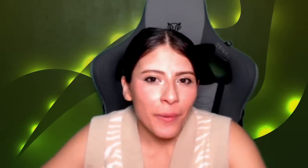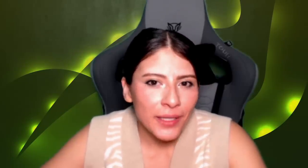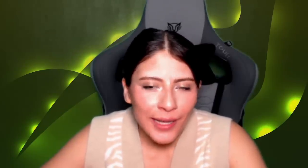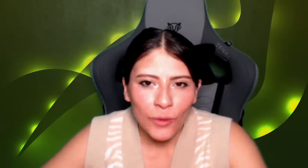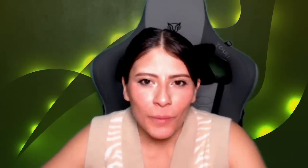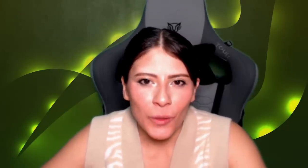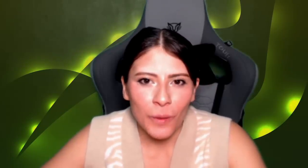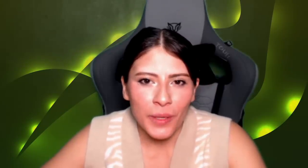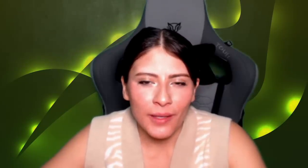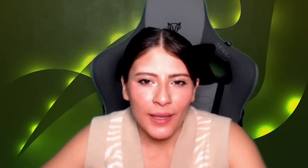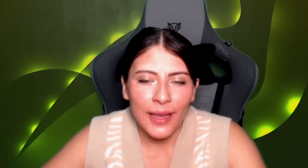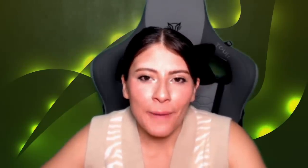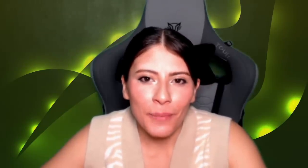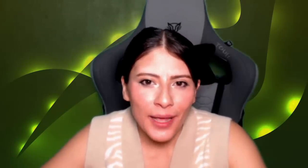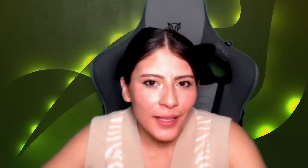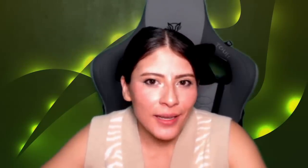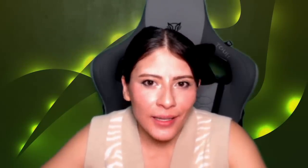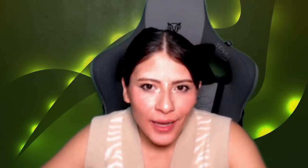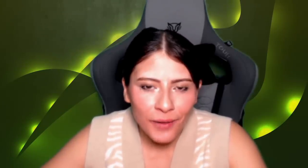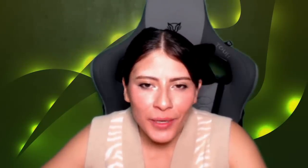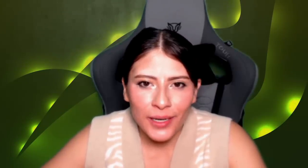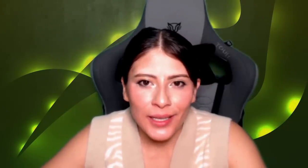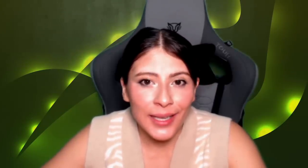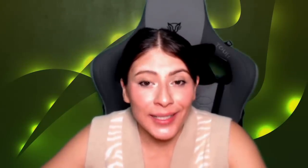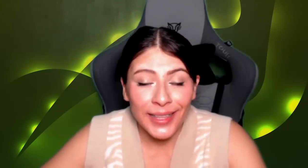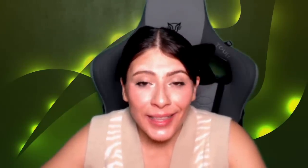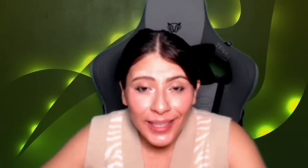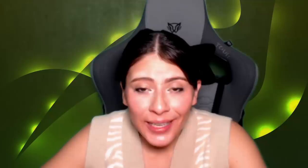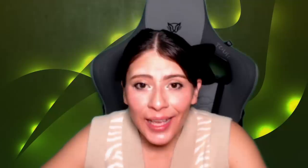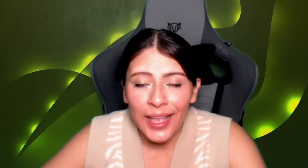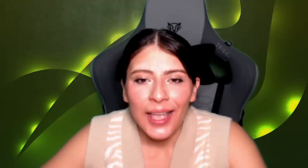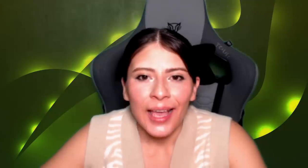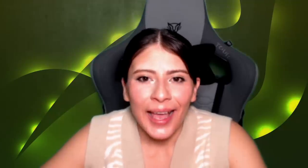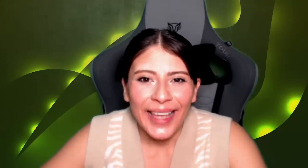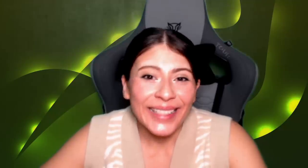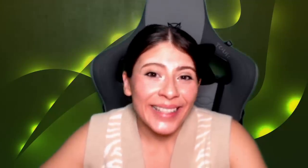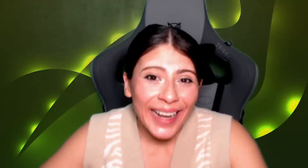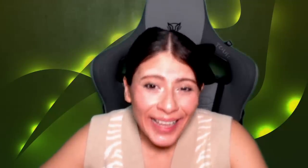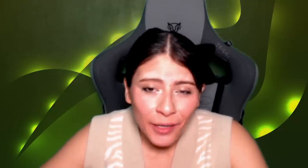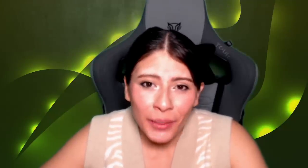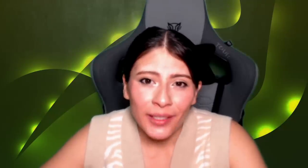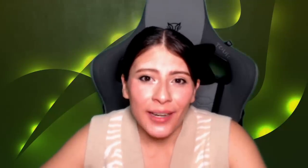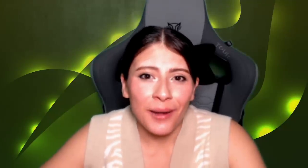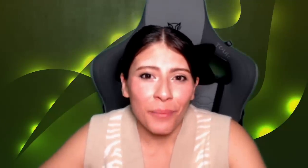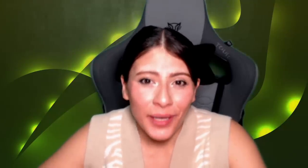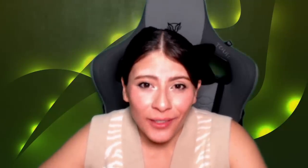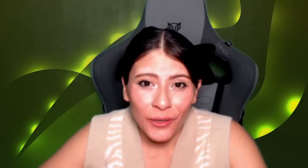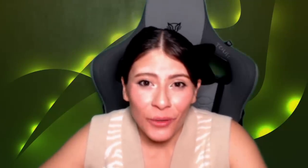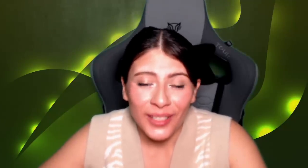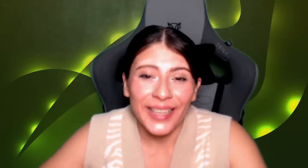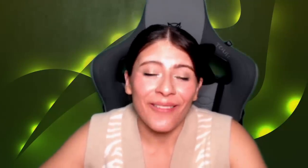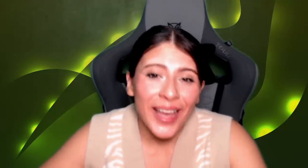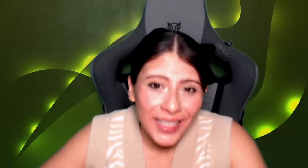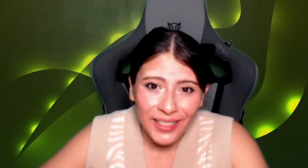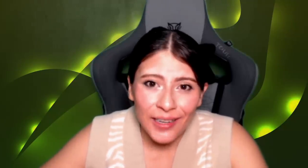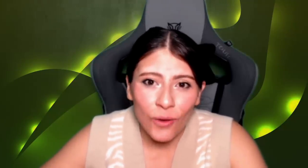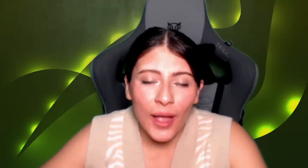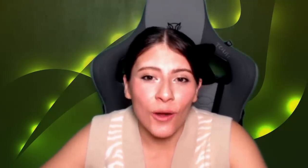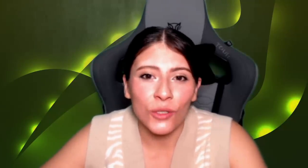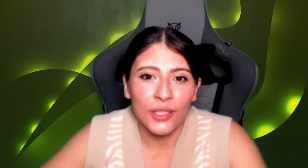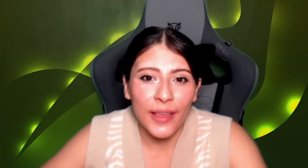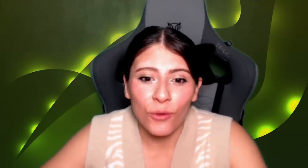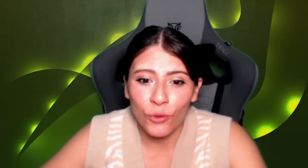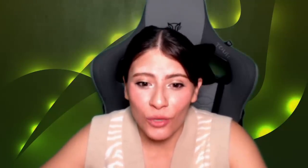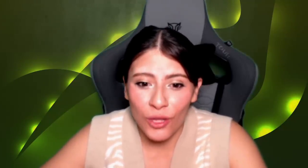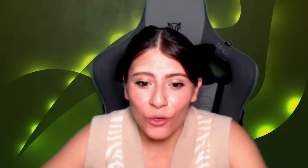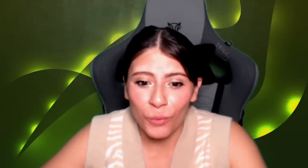sigue devastando el medio ambiente en Playa del Carmen y que se dedica a extraer material petróleo, llevárselo a